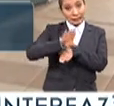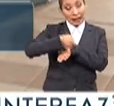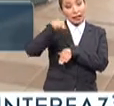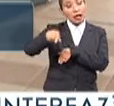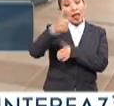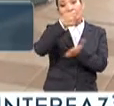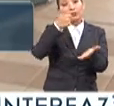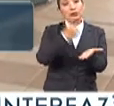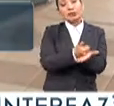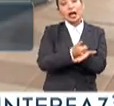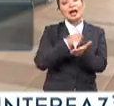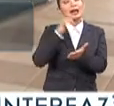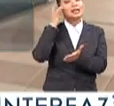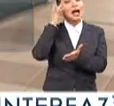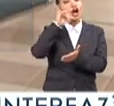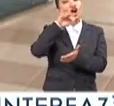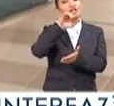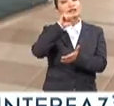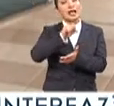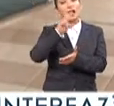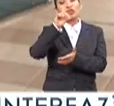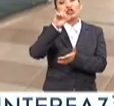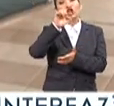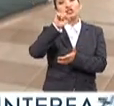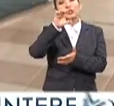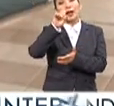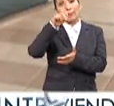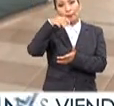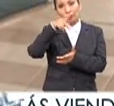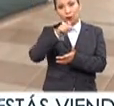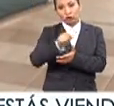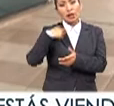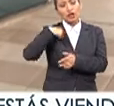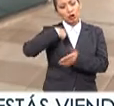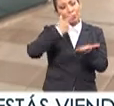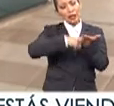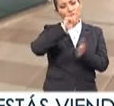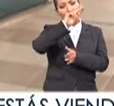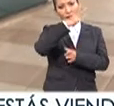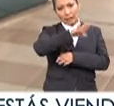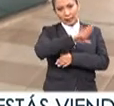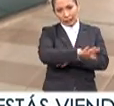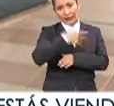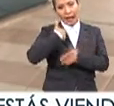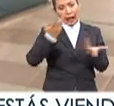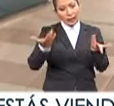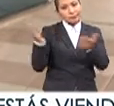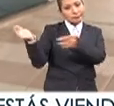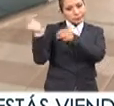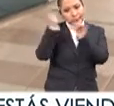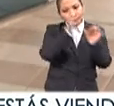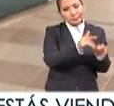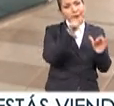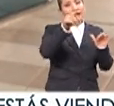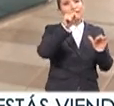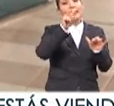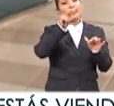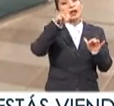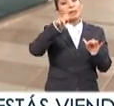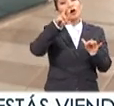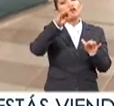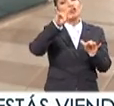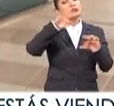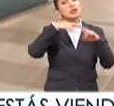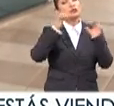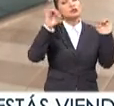estoy en la ciudad de san jose dos campos y estoy en la universidad que está albergando tb morphosis